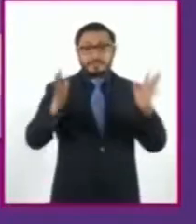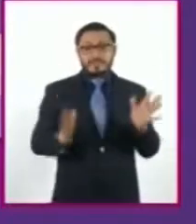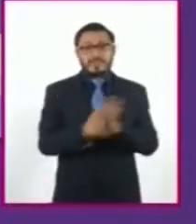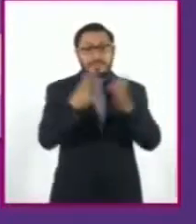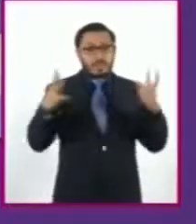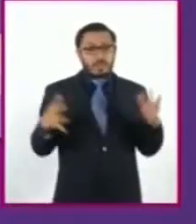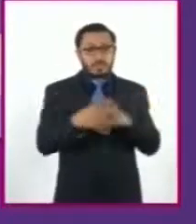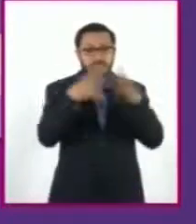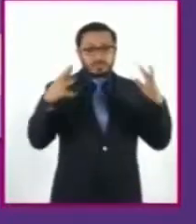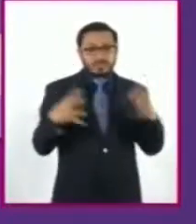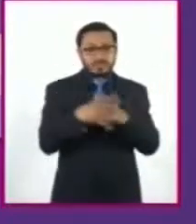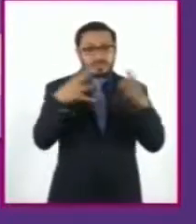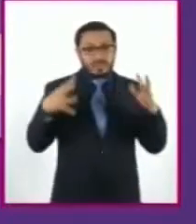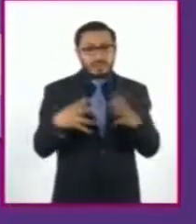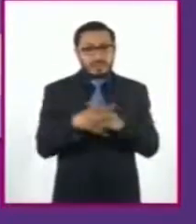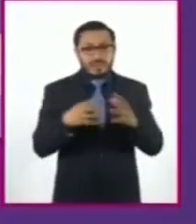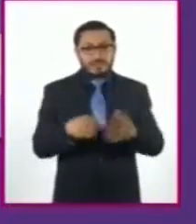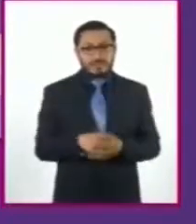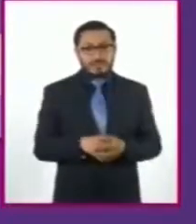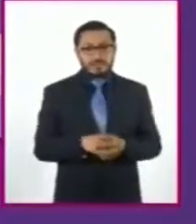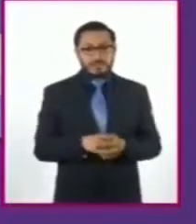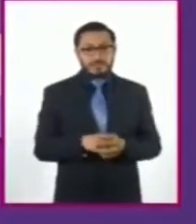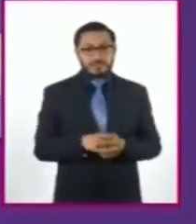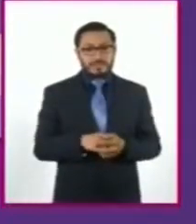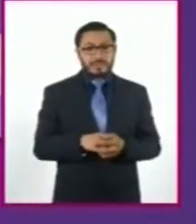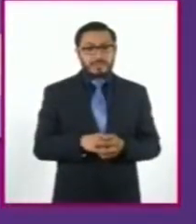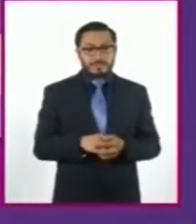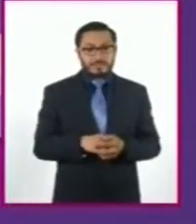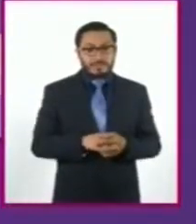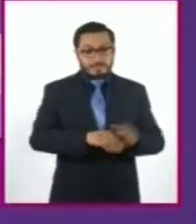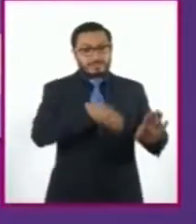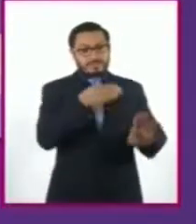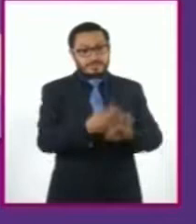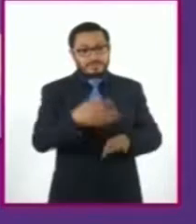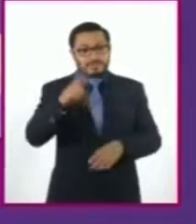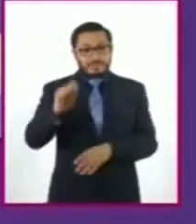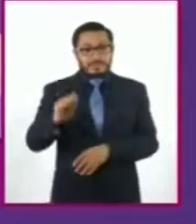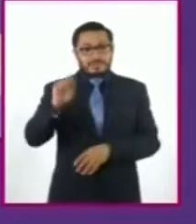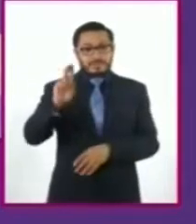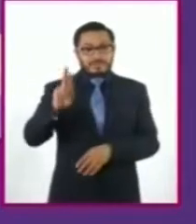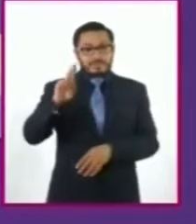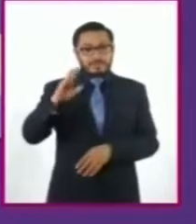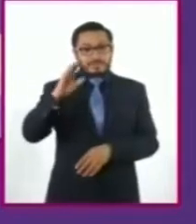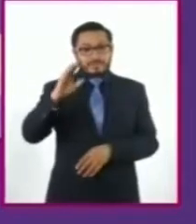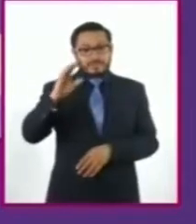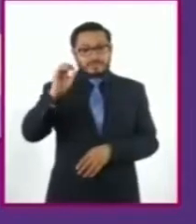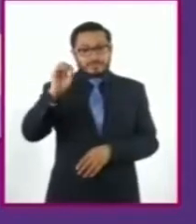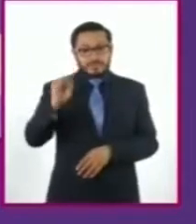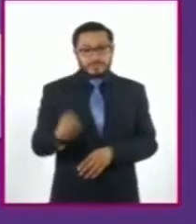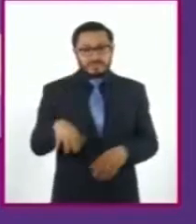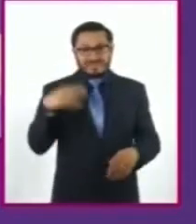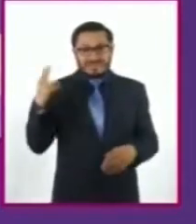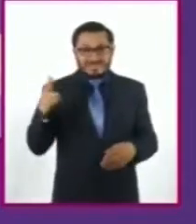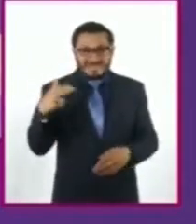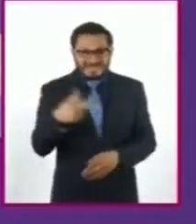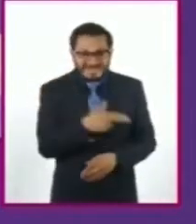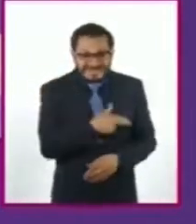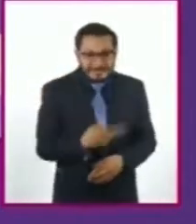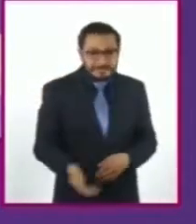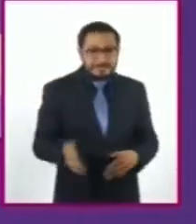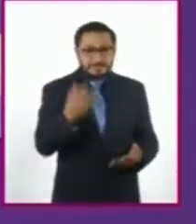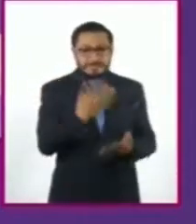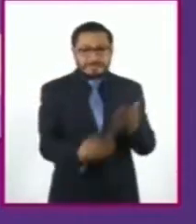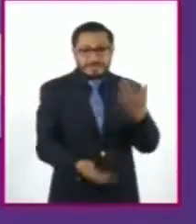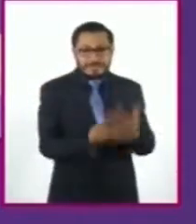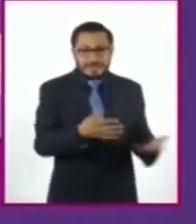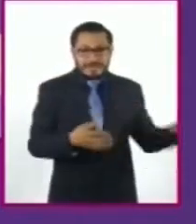Lepanto. En batalla contra los turcos, fue herido de un arcabuzazo en la mano izquierda,